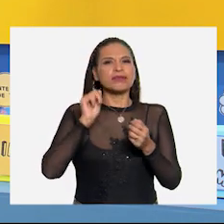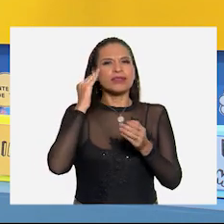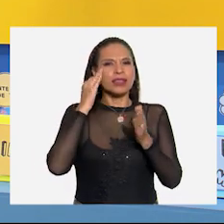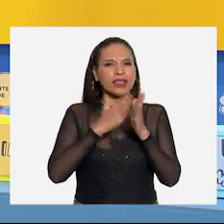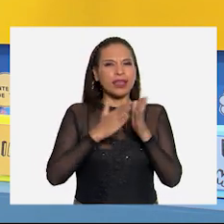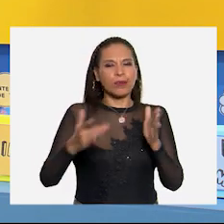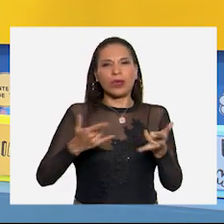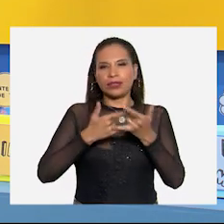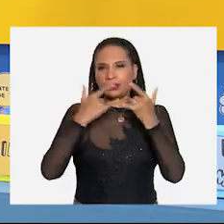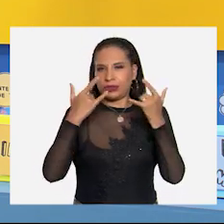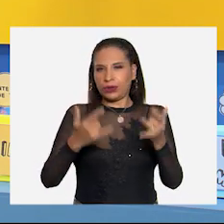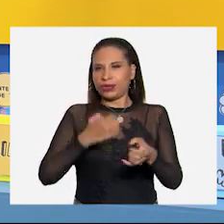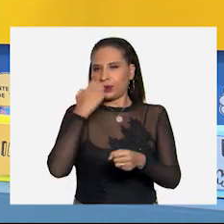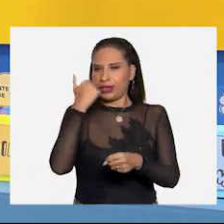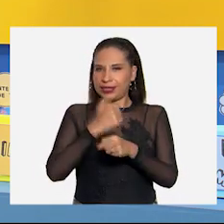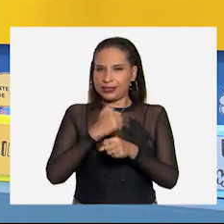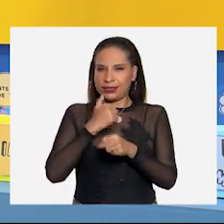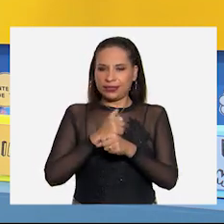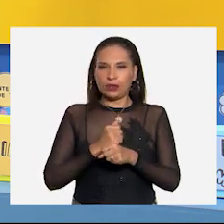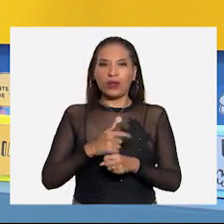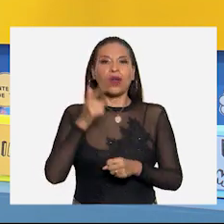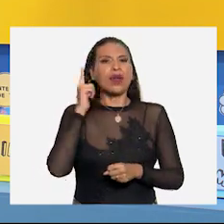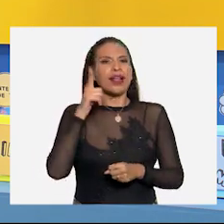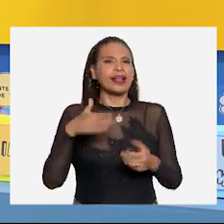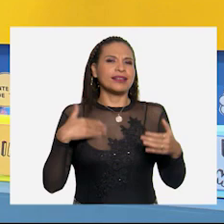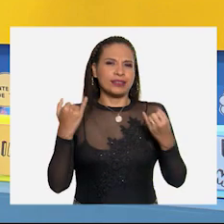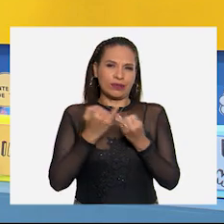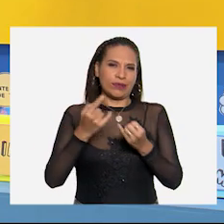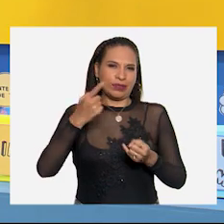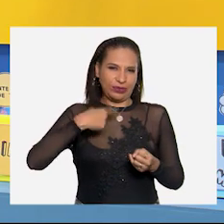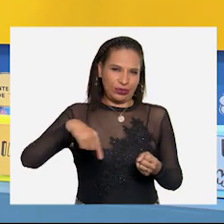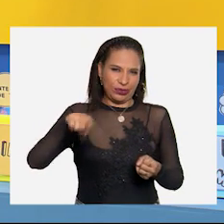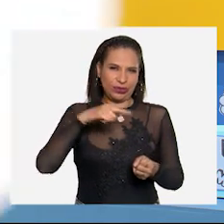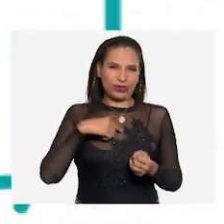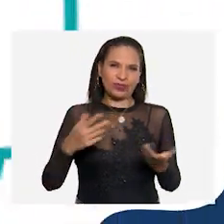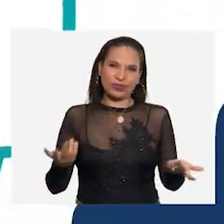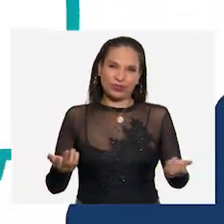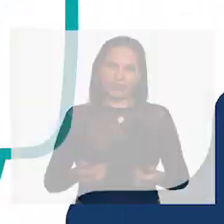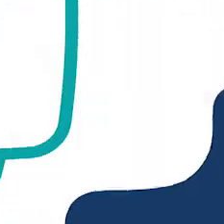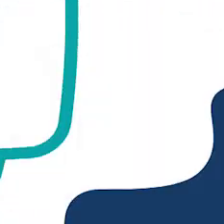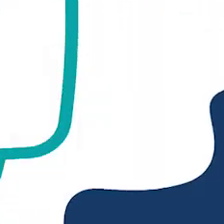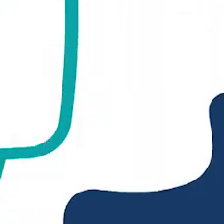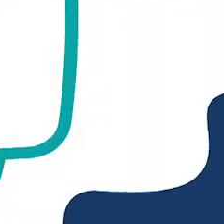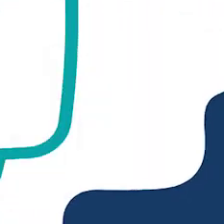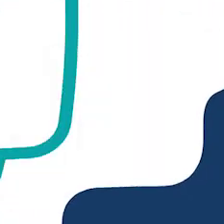periodo de historia de sexto grado. Y espero lo hayan disfrutado tanto como nosotras.